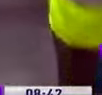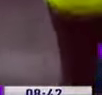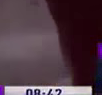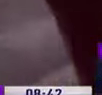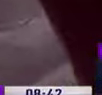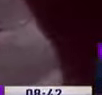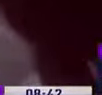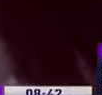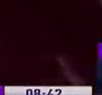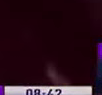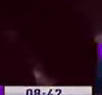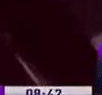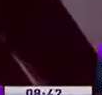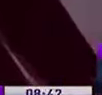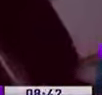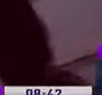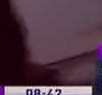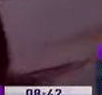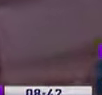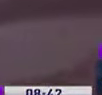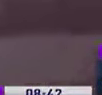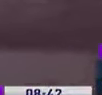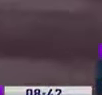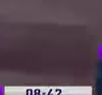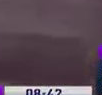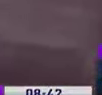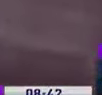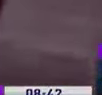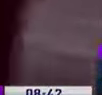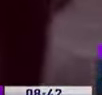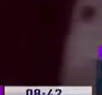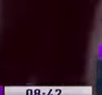Modelito económico, cajuela amplia,